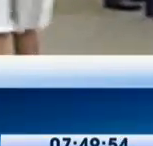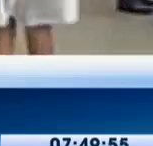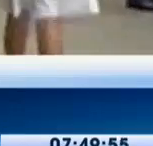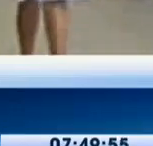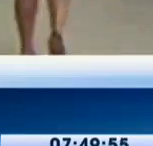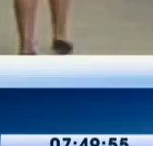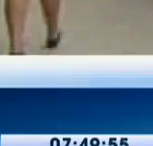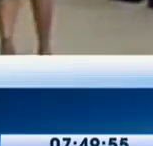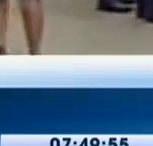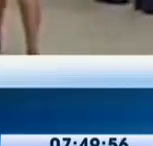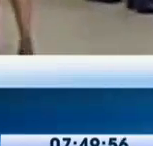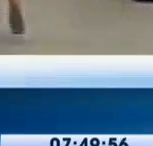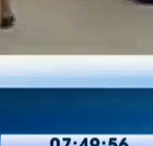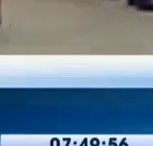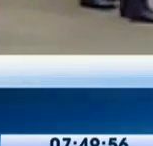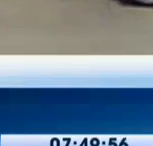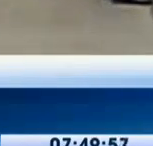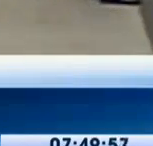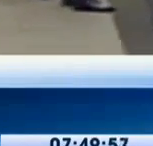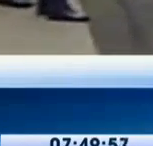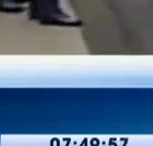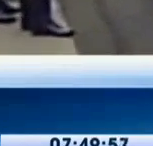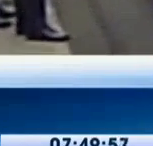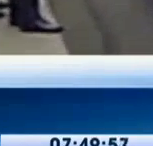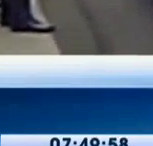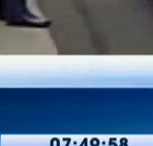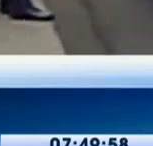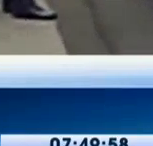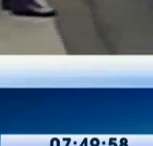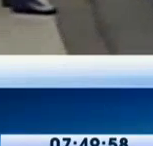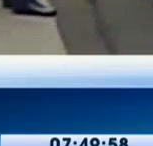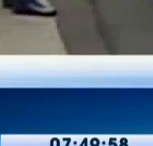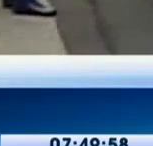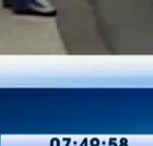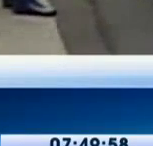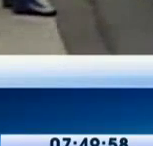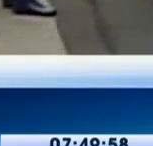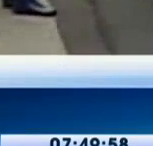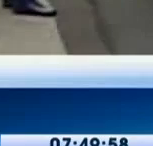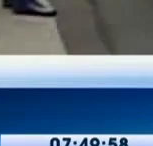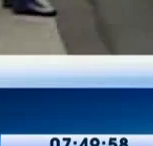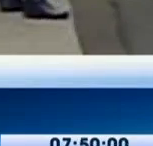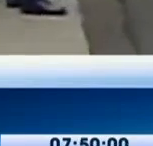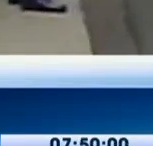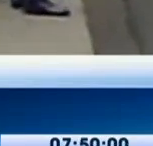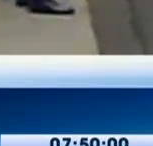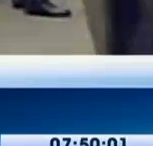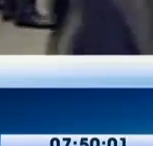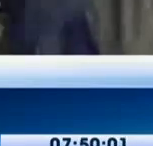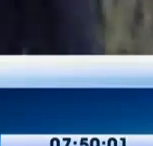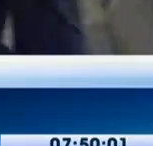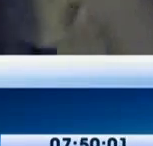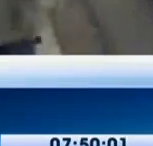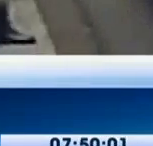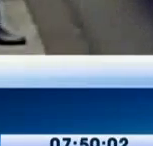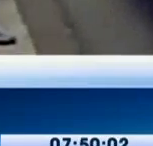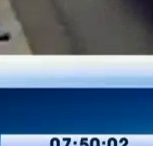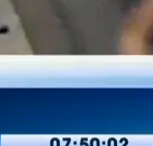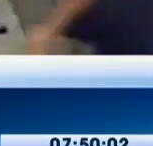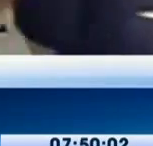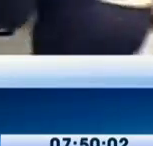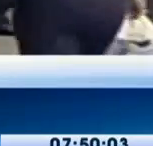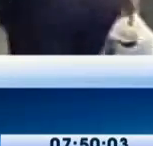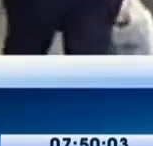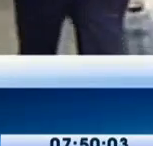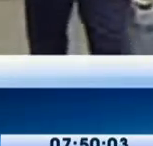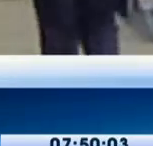armas que pueden tener ciertas personas y que serían utilizadas para cometer asaltos. Eso principalmente en los buses de transporte urbano y, como ya